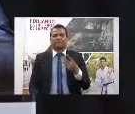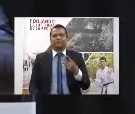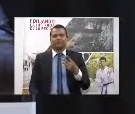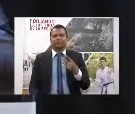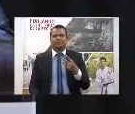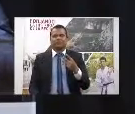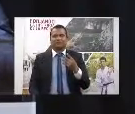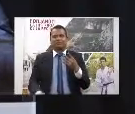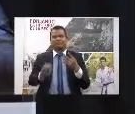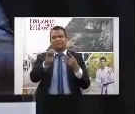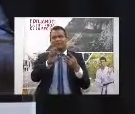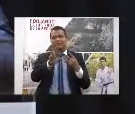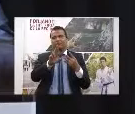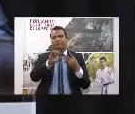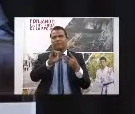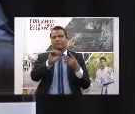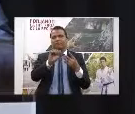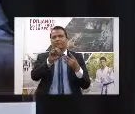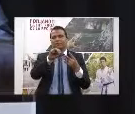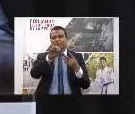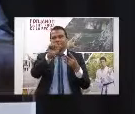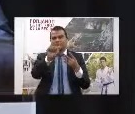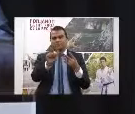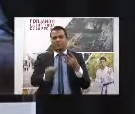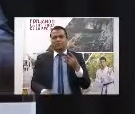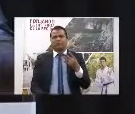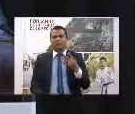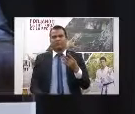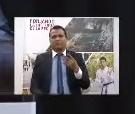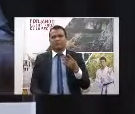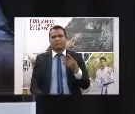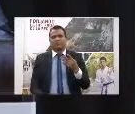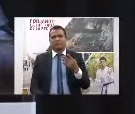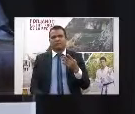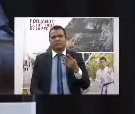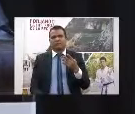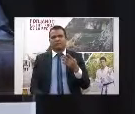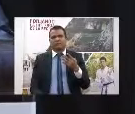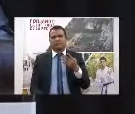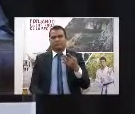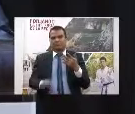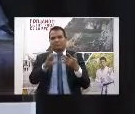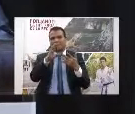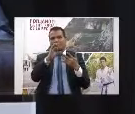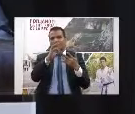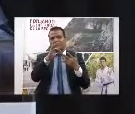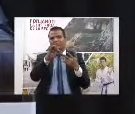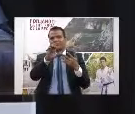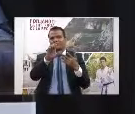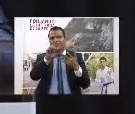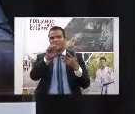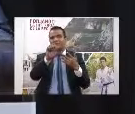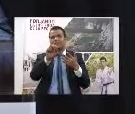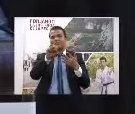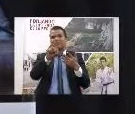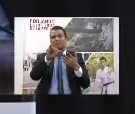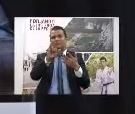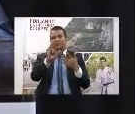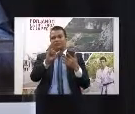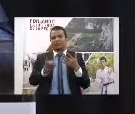Oriana Patricia Meneses Peñaranda, Stephanie Muñoz